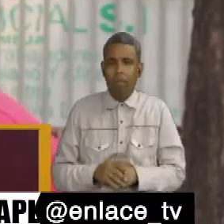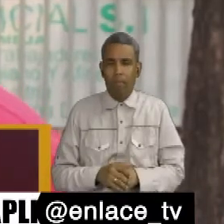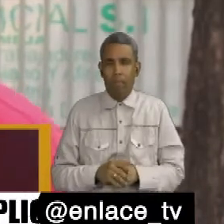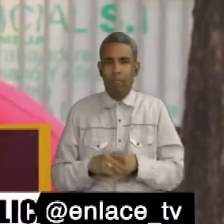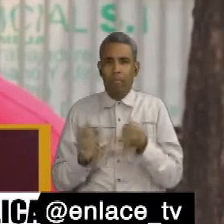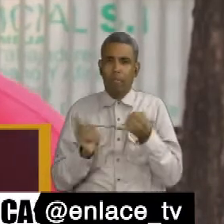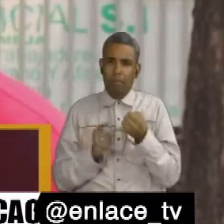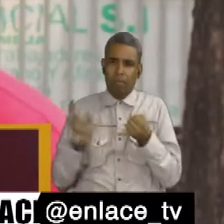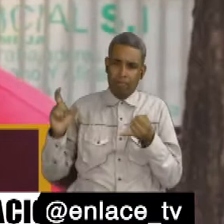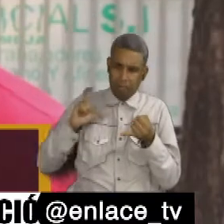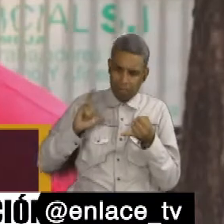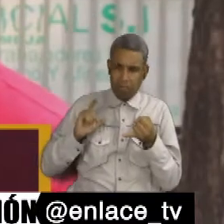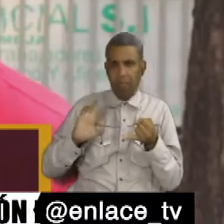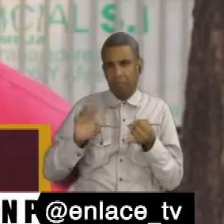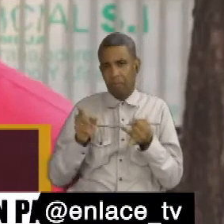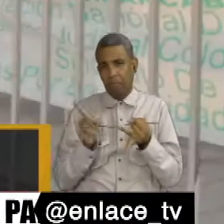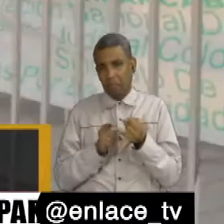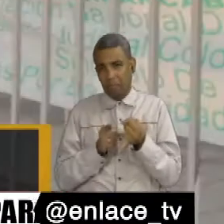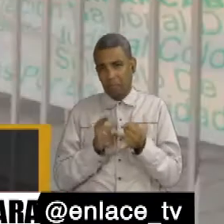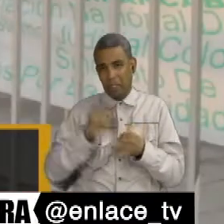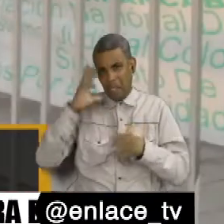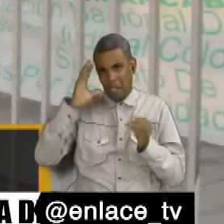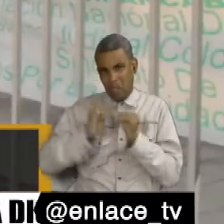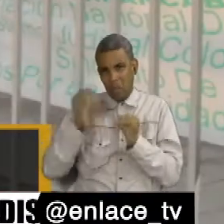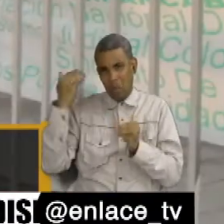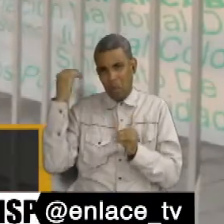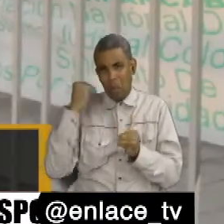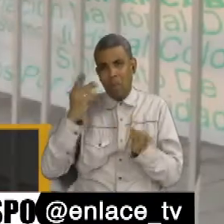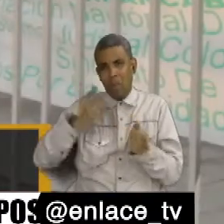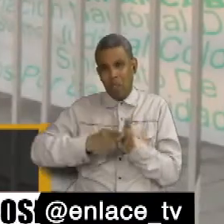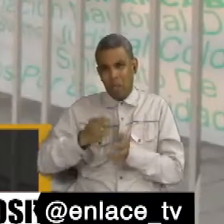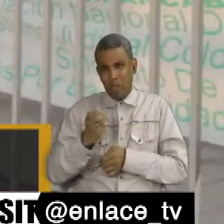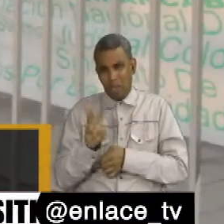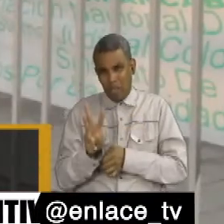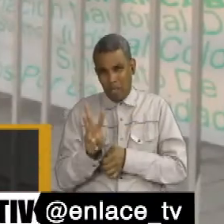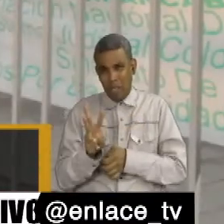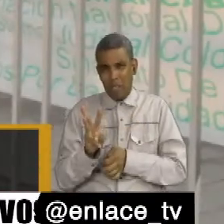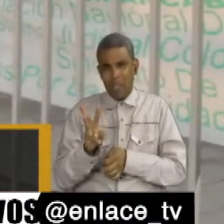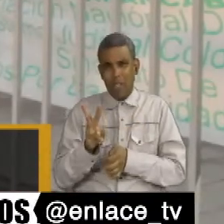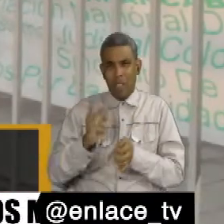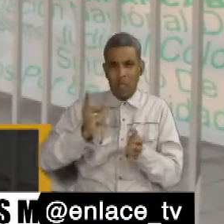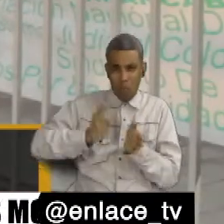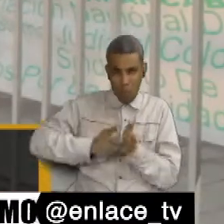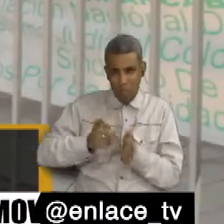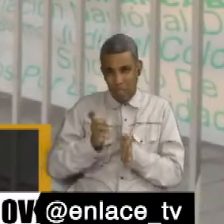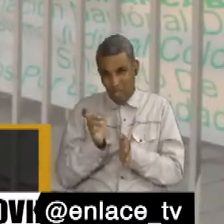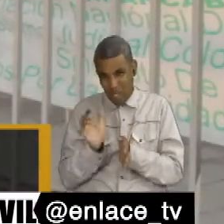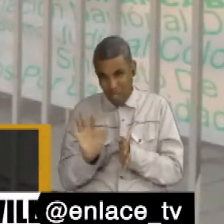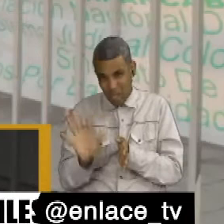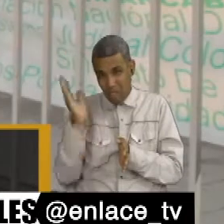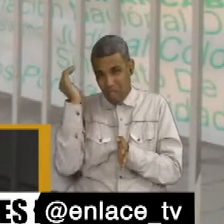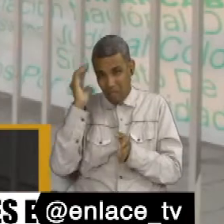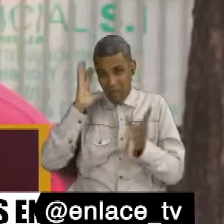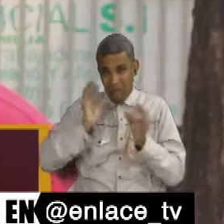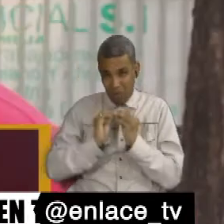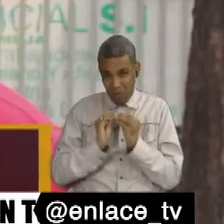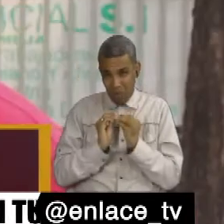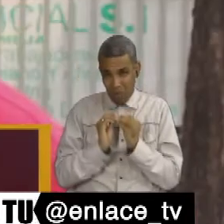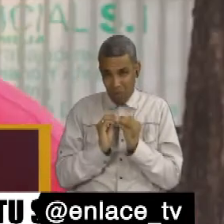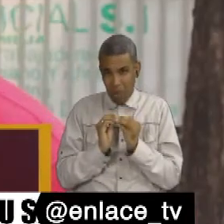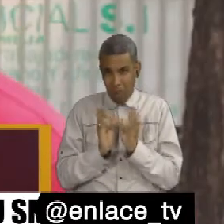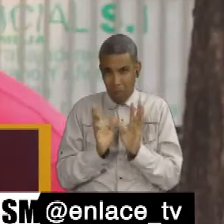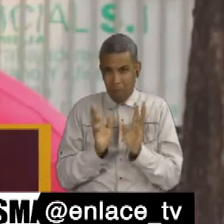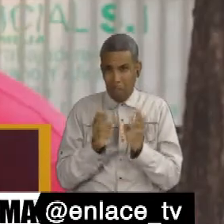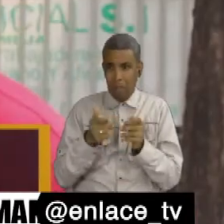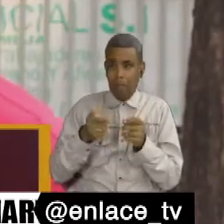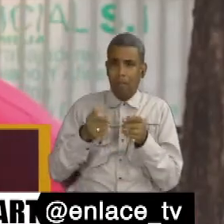al gobierno que cumpla con los acuerdos del 2013 y 2015 en los convenios colectivos que se hizo con el gobierno, sobre plantas de